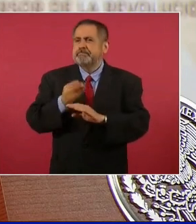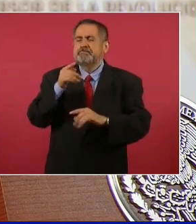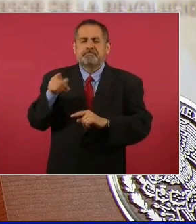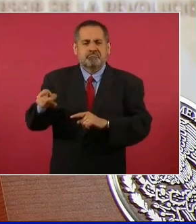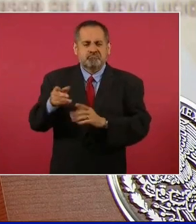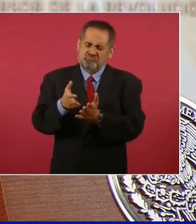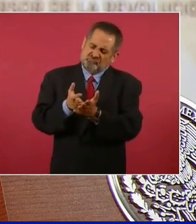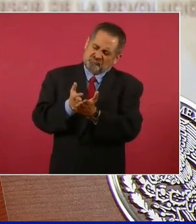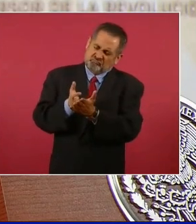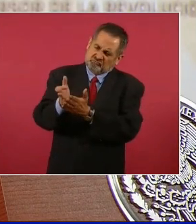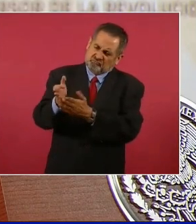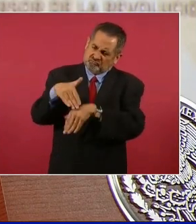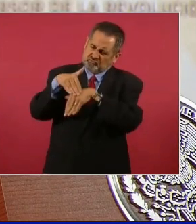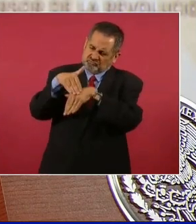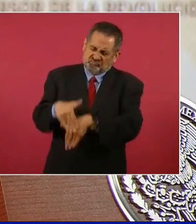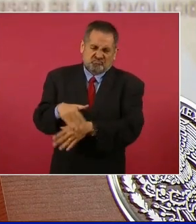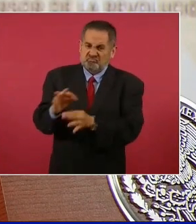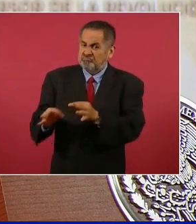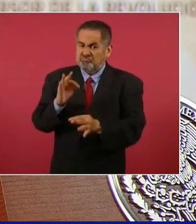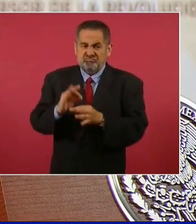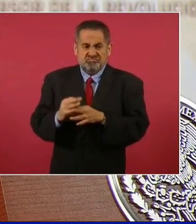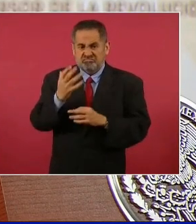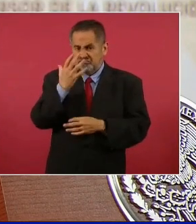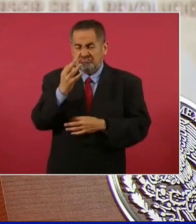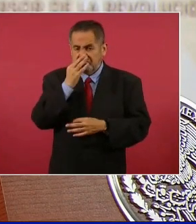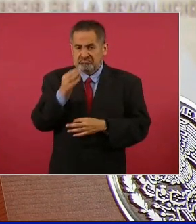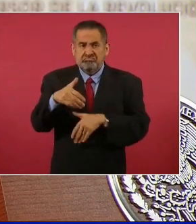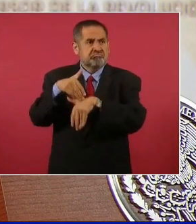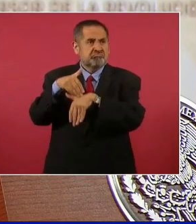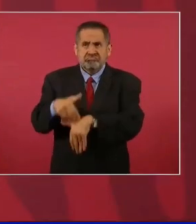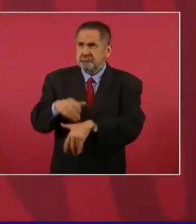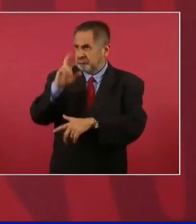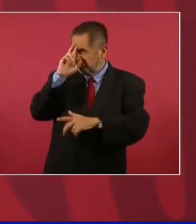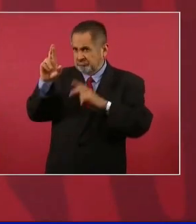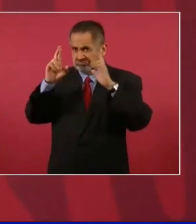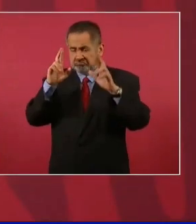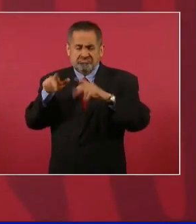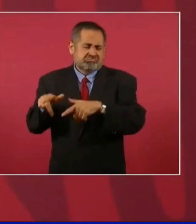muy leal a las instituciones